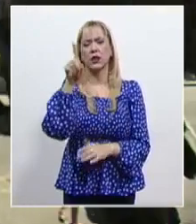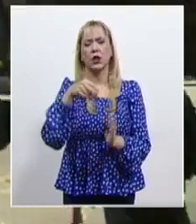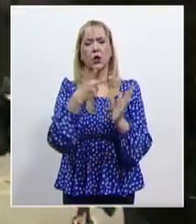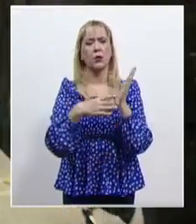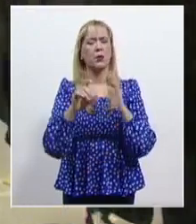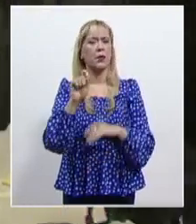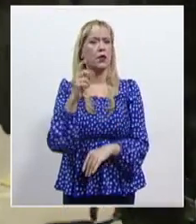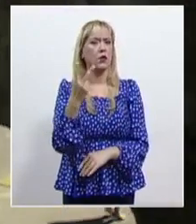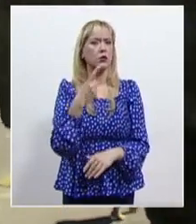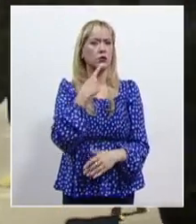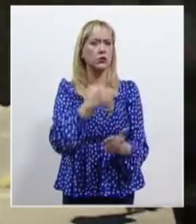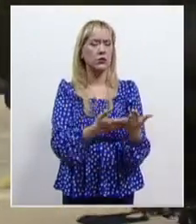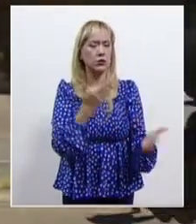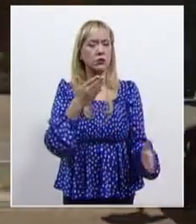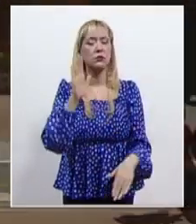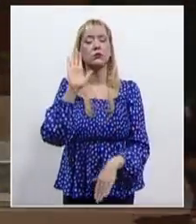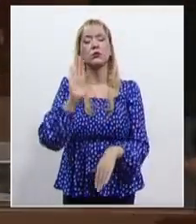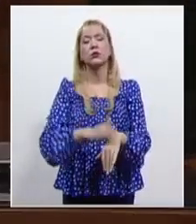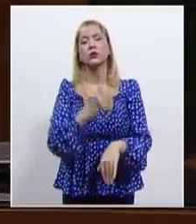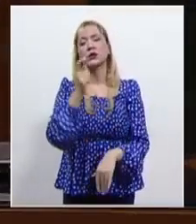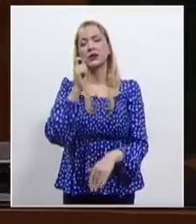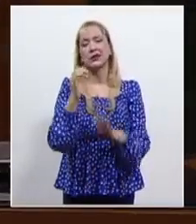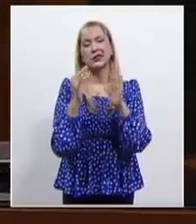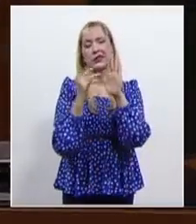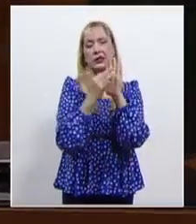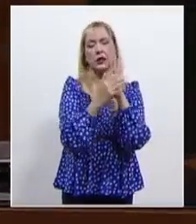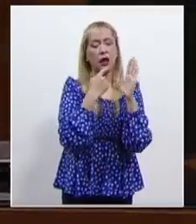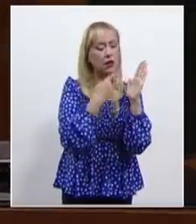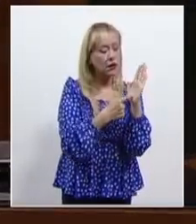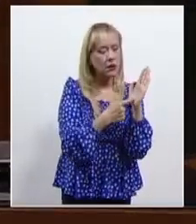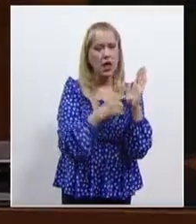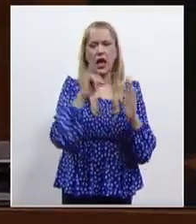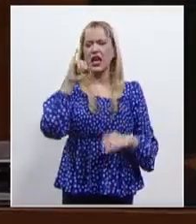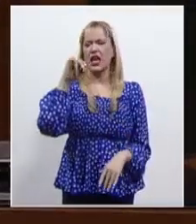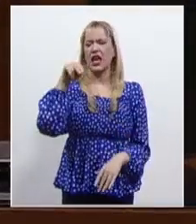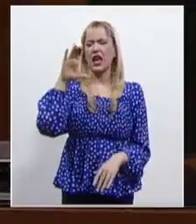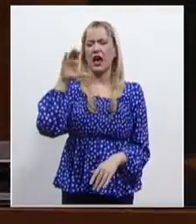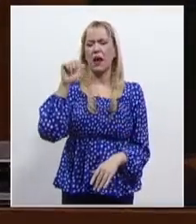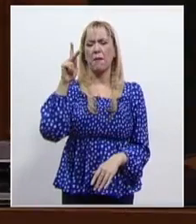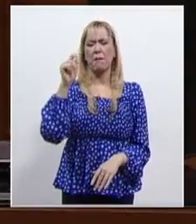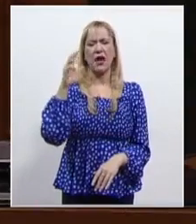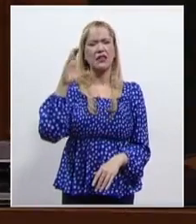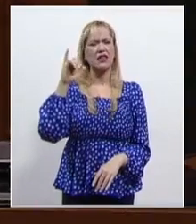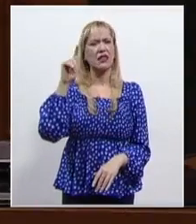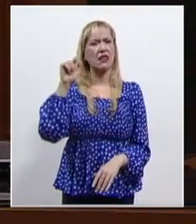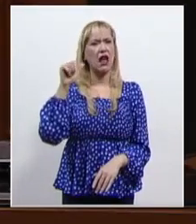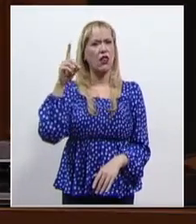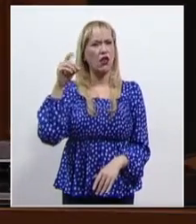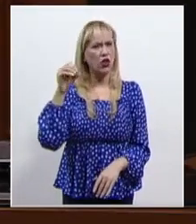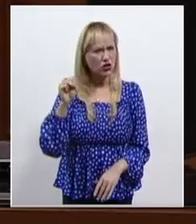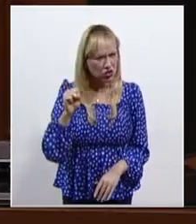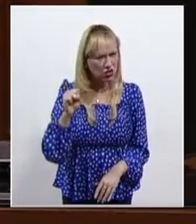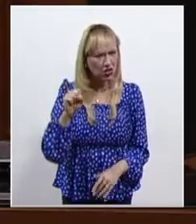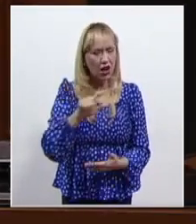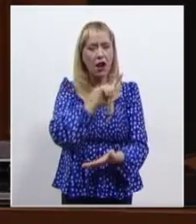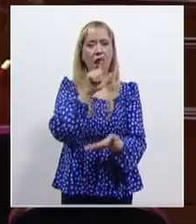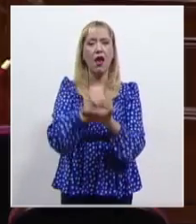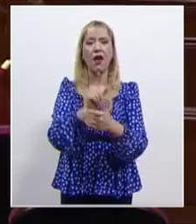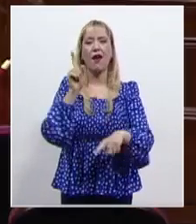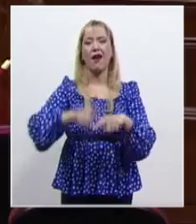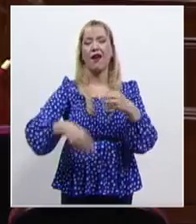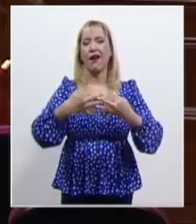65/2022, en la que declaró la invalidez de la porción o incapacitados de los artículos 7 y 12 de la Ley de Expropiaciones del Estado